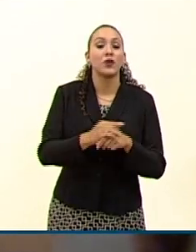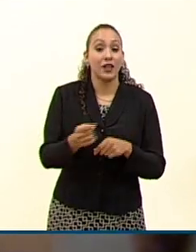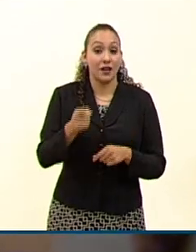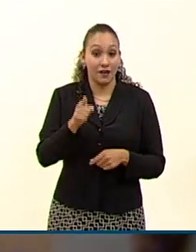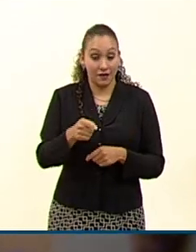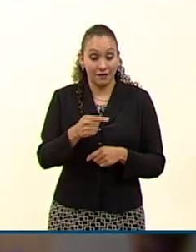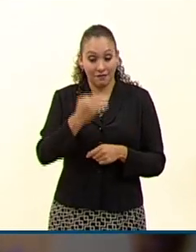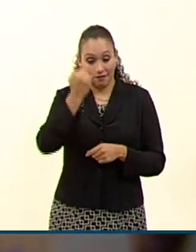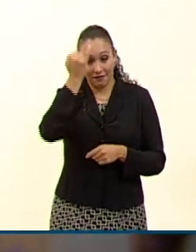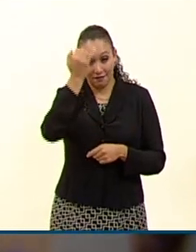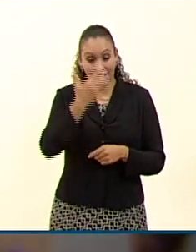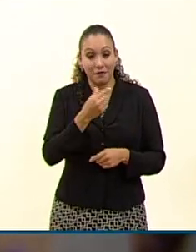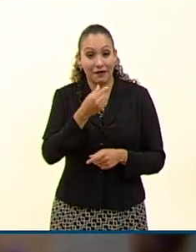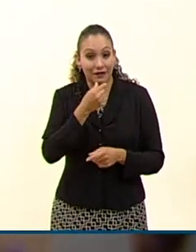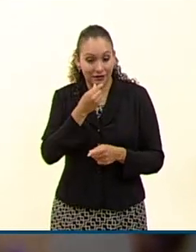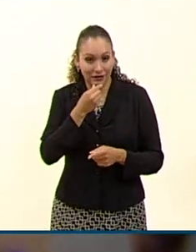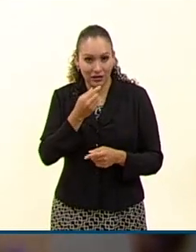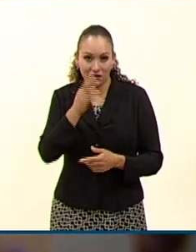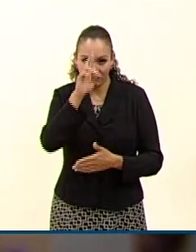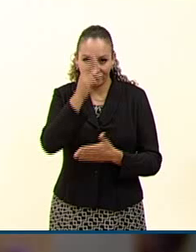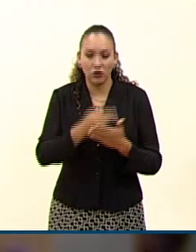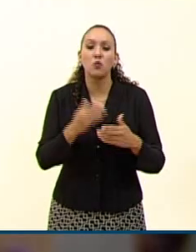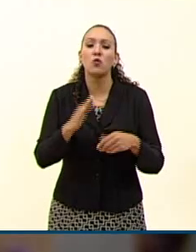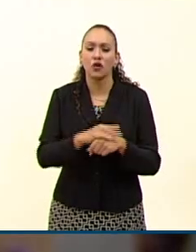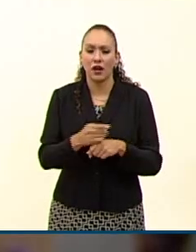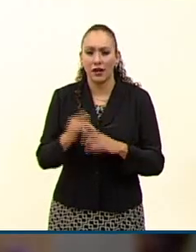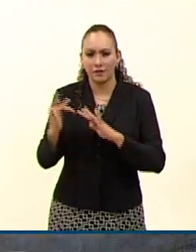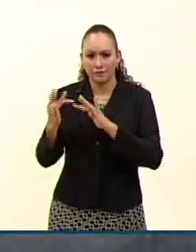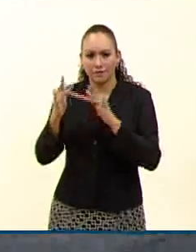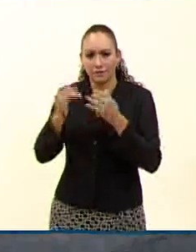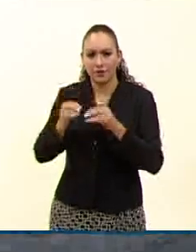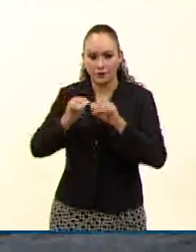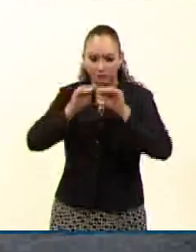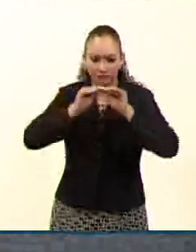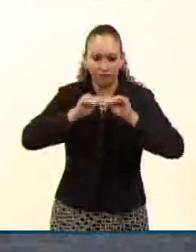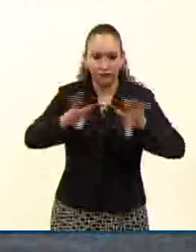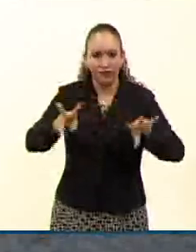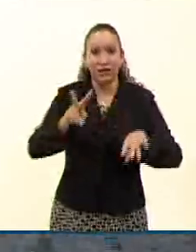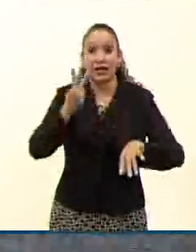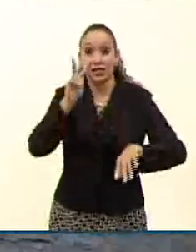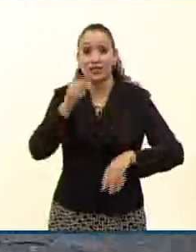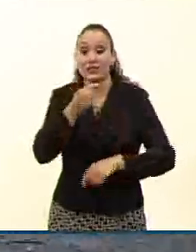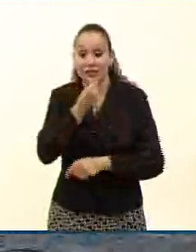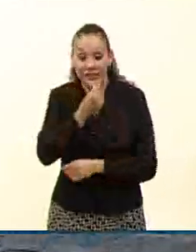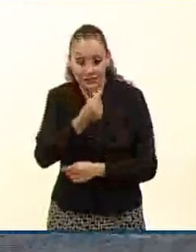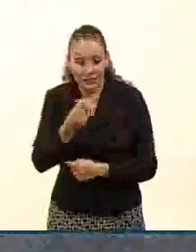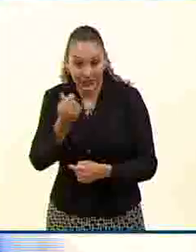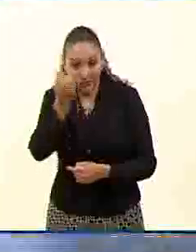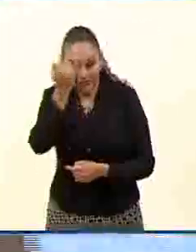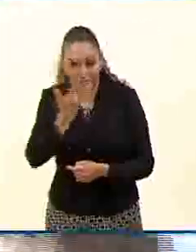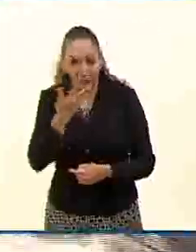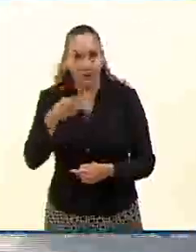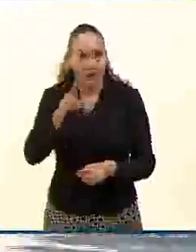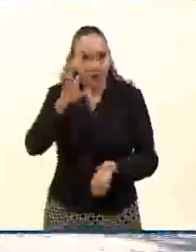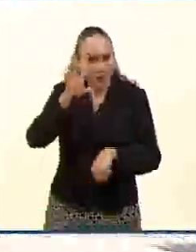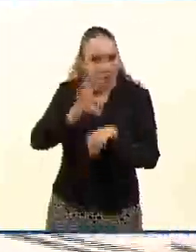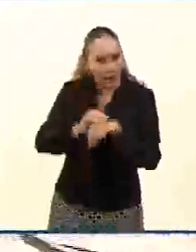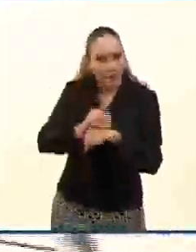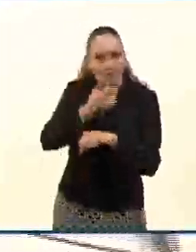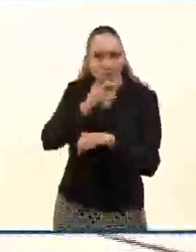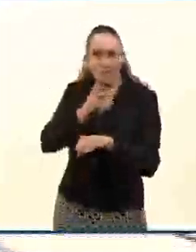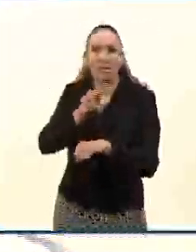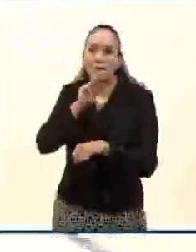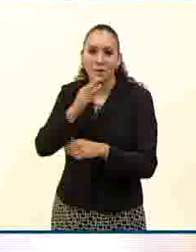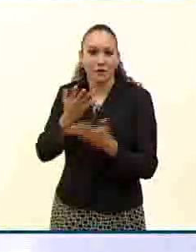el interés superior de la infancia, pues difundió en sus redes sociales propaganda en la que aparecen infantes sin contar con la autorización de